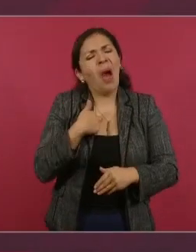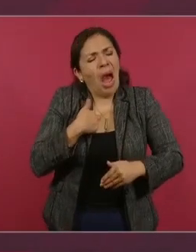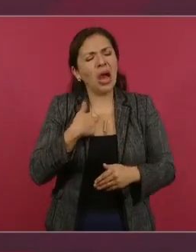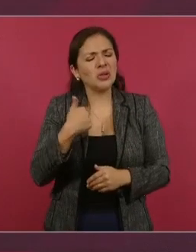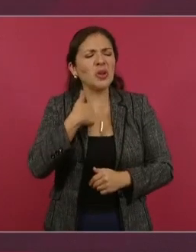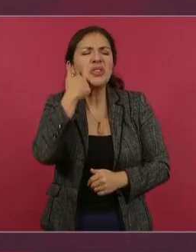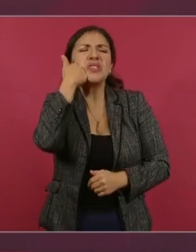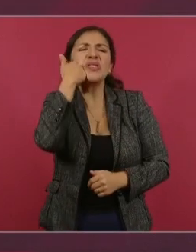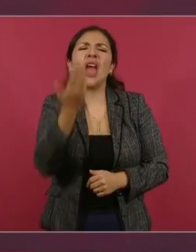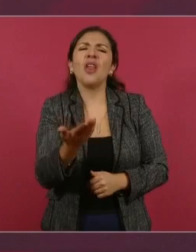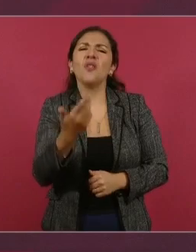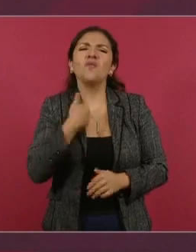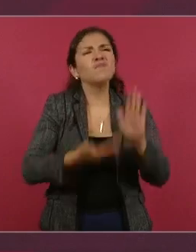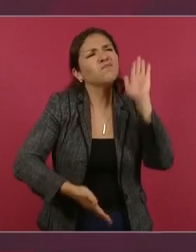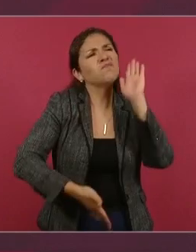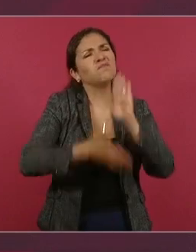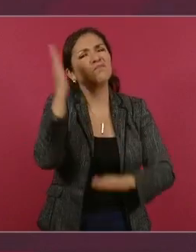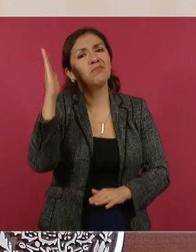lo hace por necesidad.